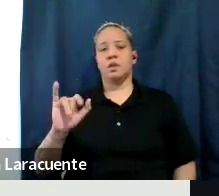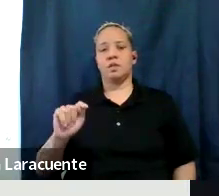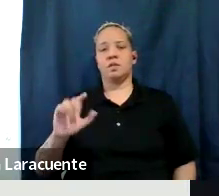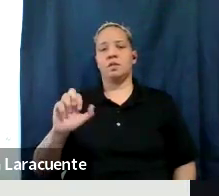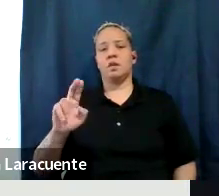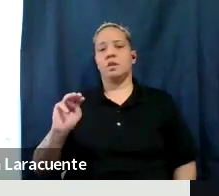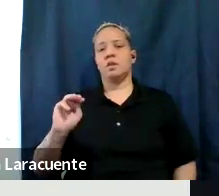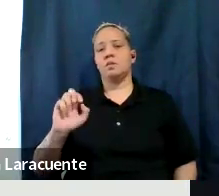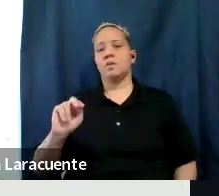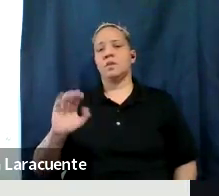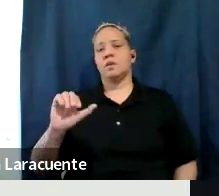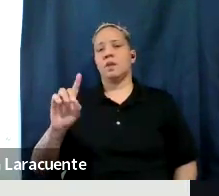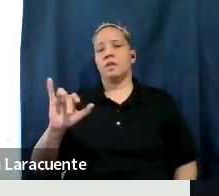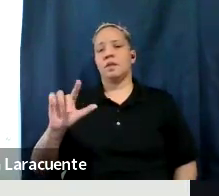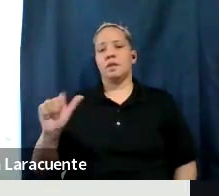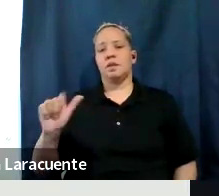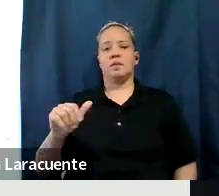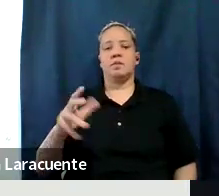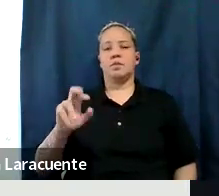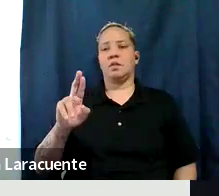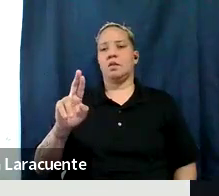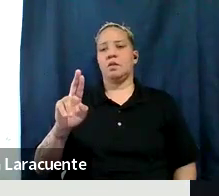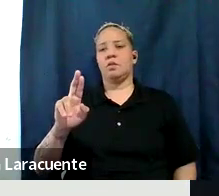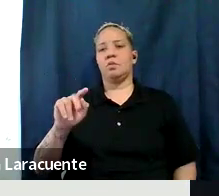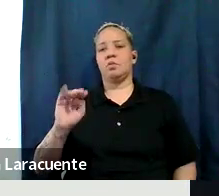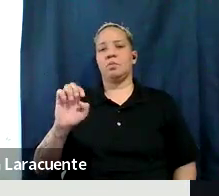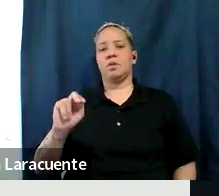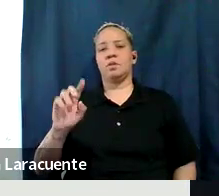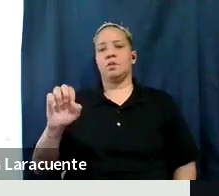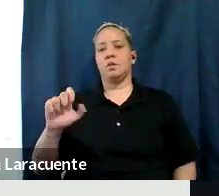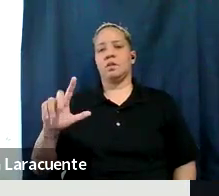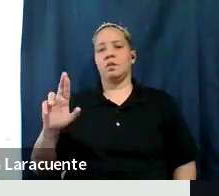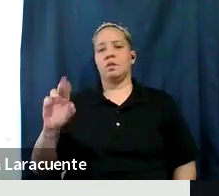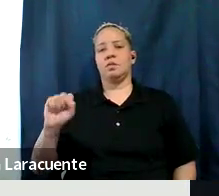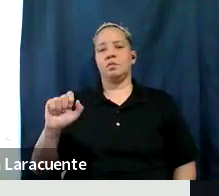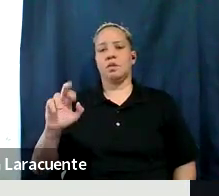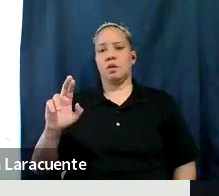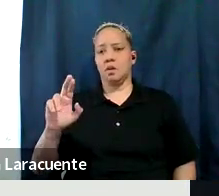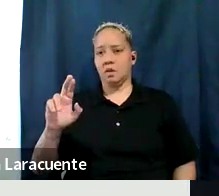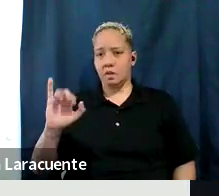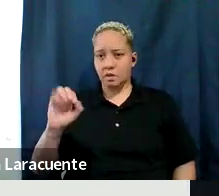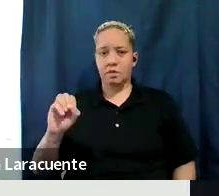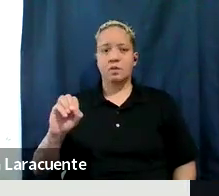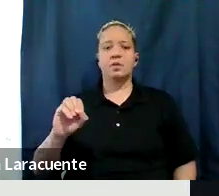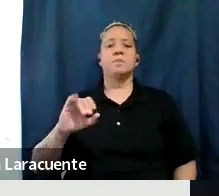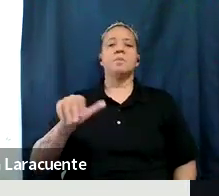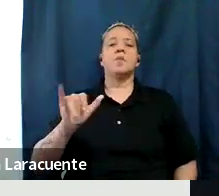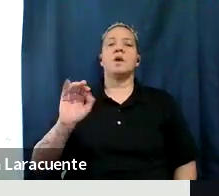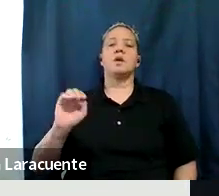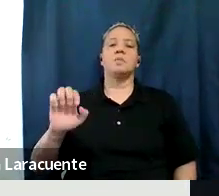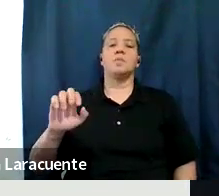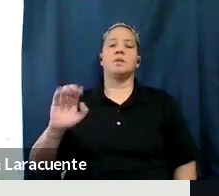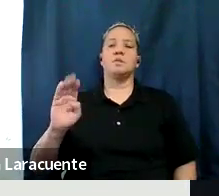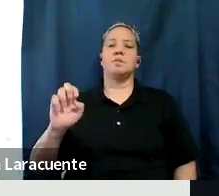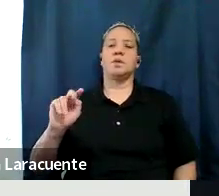Cadilla, el ya citado Rubén del Rosario y Jaime Benítez, del que ahora enseguida hablaré.